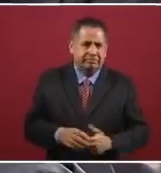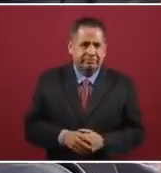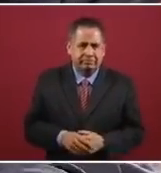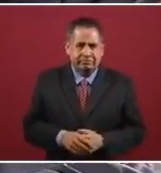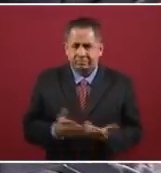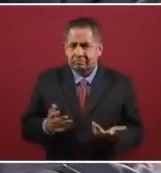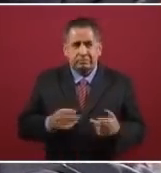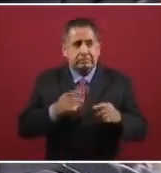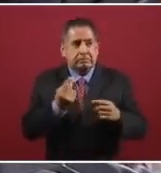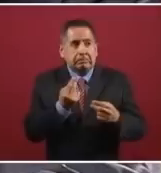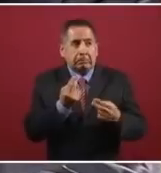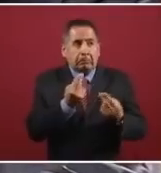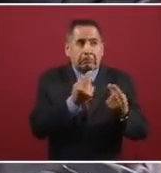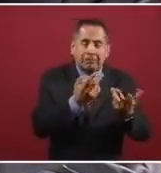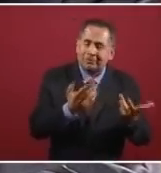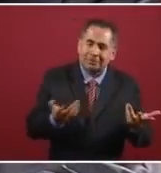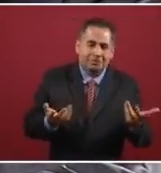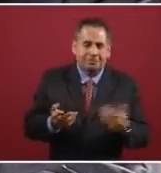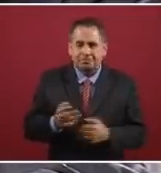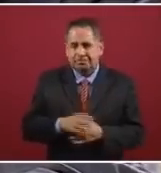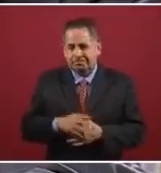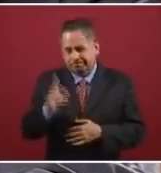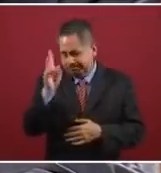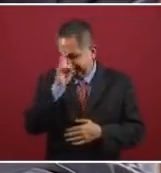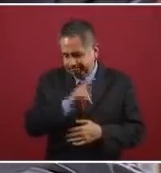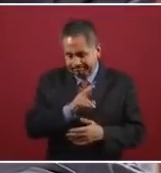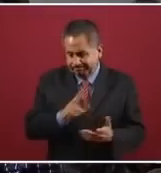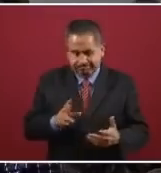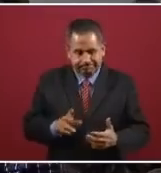una dependencia completa.